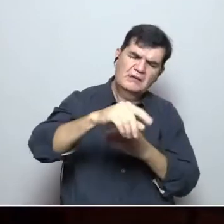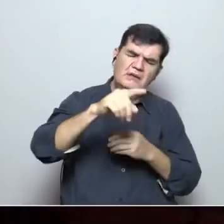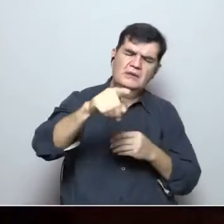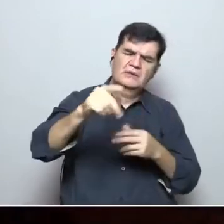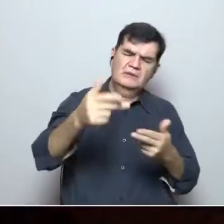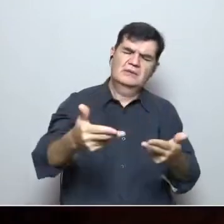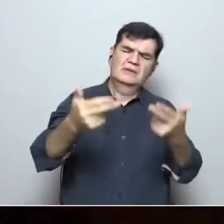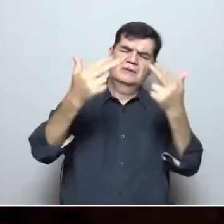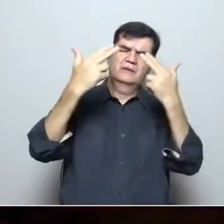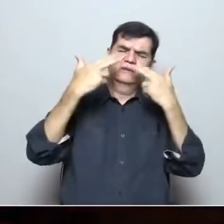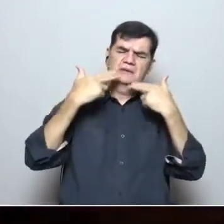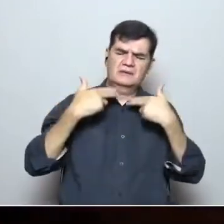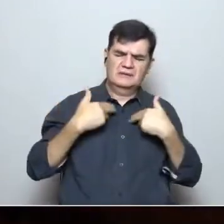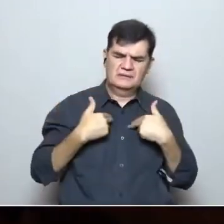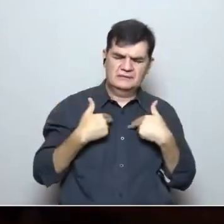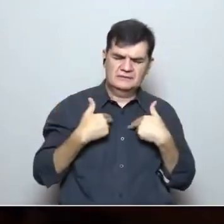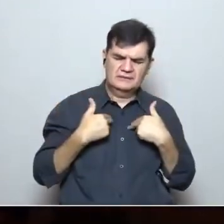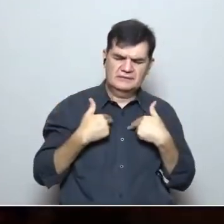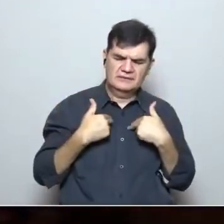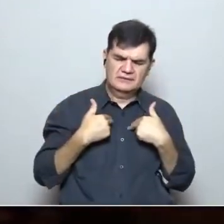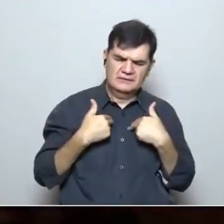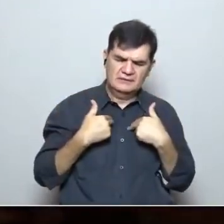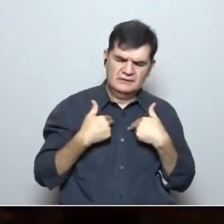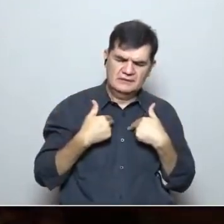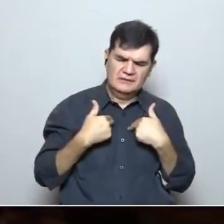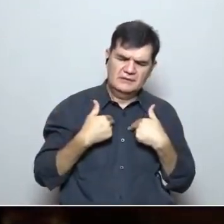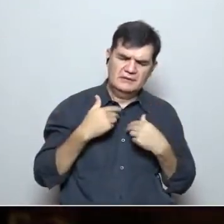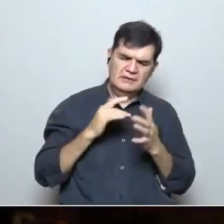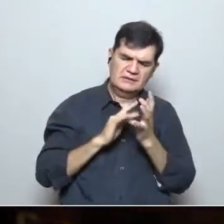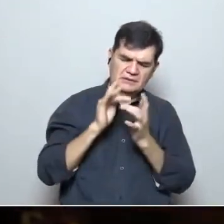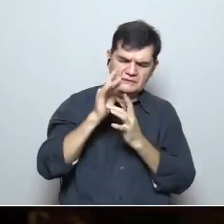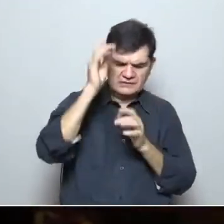su herencia me entregó.